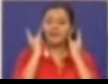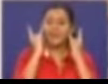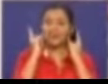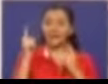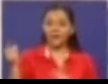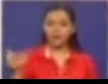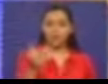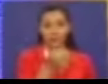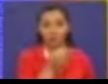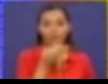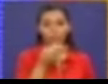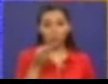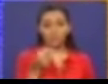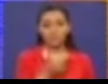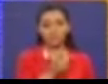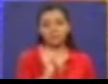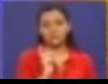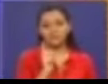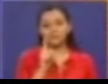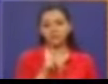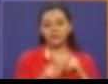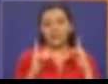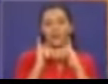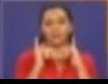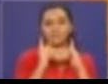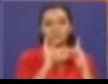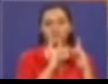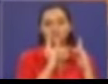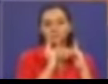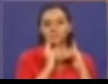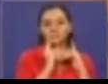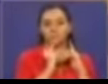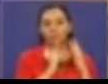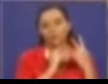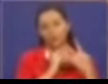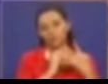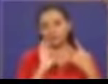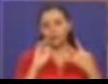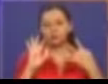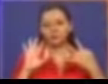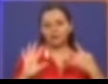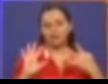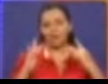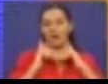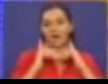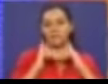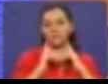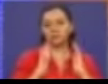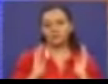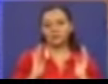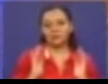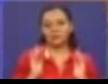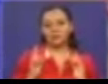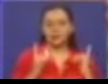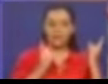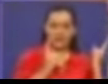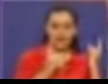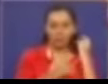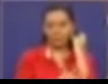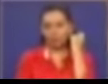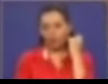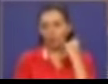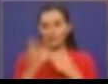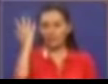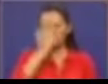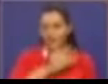los hospitales públicos es que hay habitaciones de 4, 5, 6 camas. Entonces ahí va a estar el rico, el pobre, el negro,